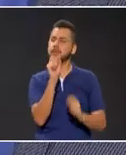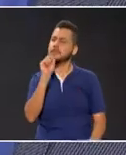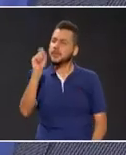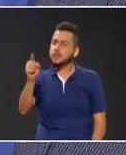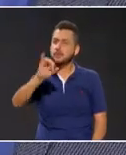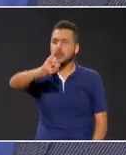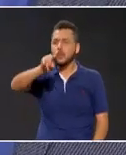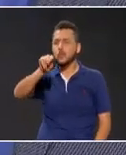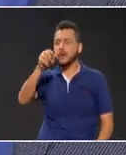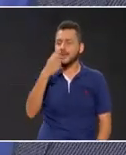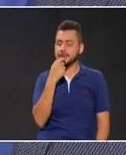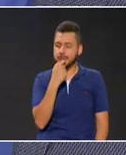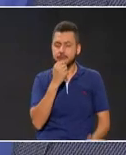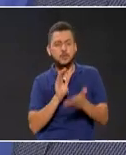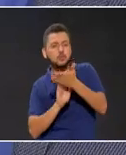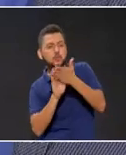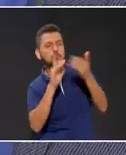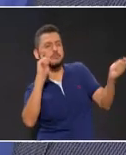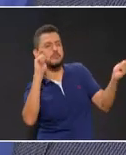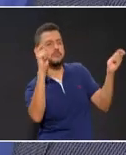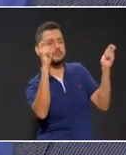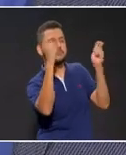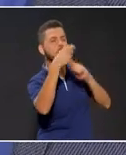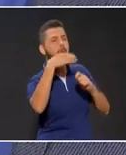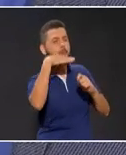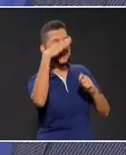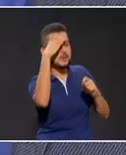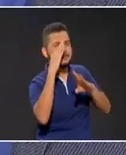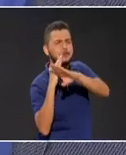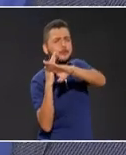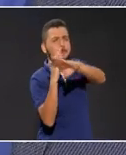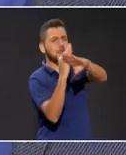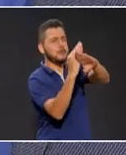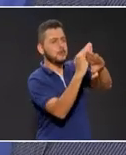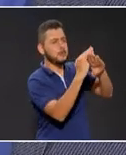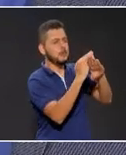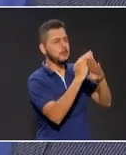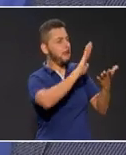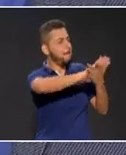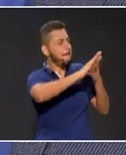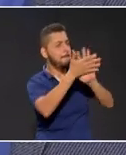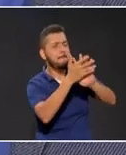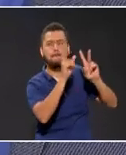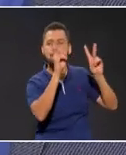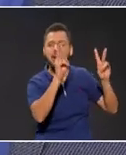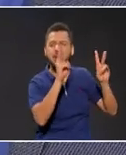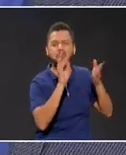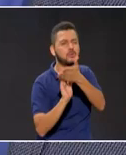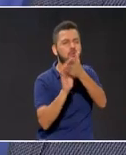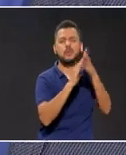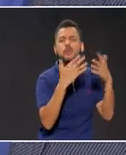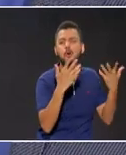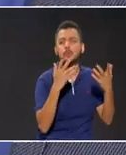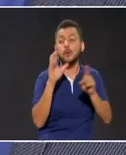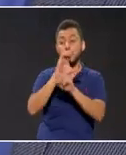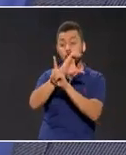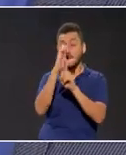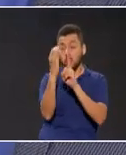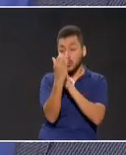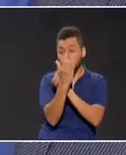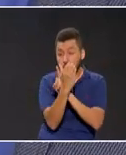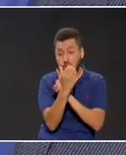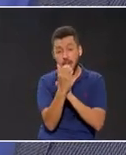al conflicto nuestro de inseguridad está en la educación, deporte y cultura? ¿O crees más que está enfocado en el tema de seguridad, de seguir los bandidos,